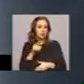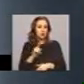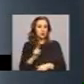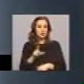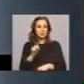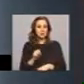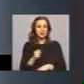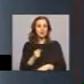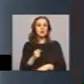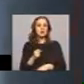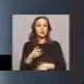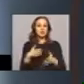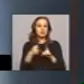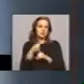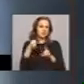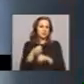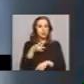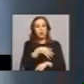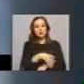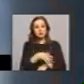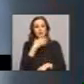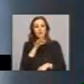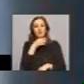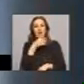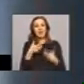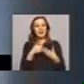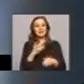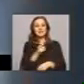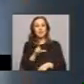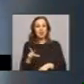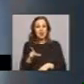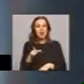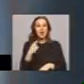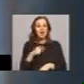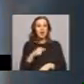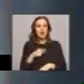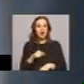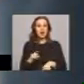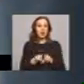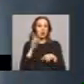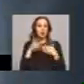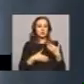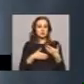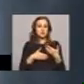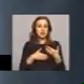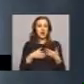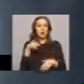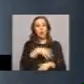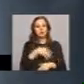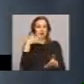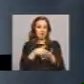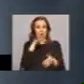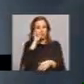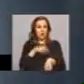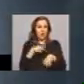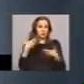maquis. También intento hablar de la Guardia Civil. La Guardia Civil, tenemos una serie de clichés en la cabeza, al igual que sobre el maquis. Hay una serie de lugares comunes que